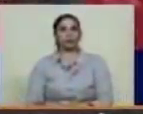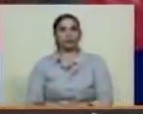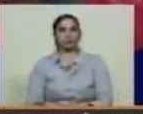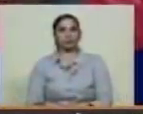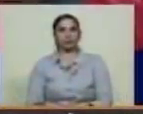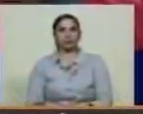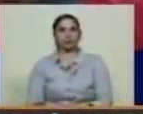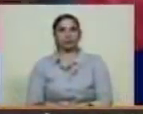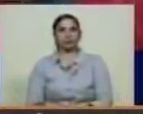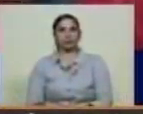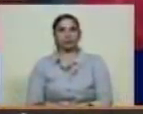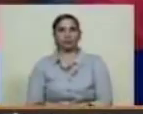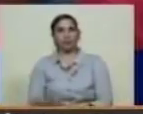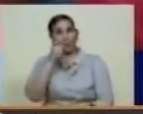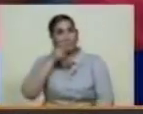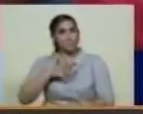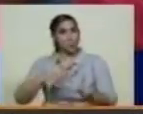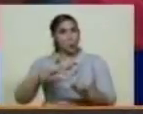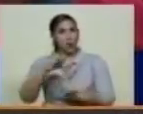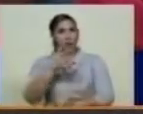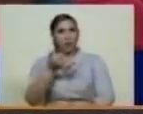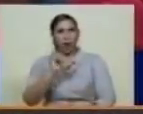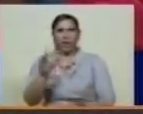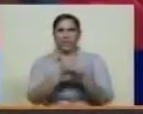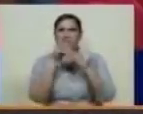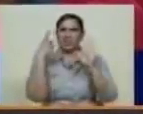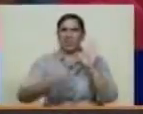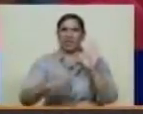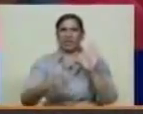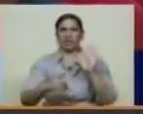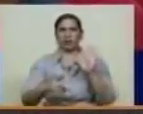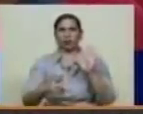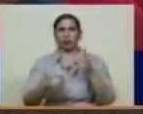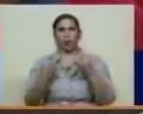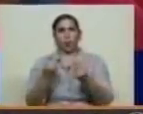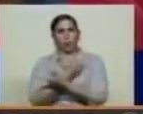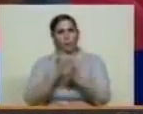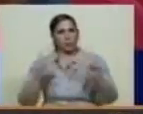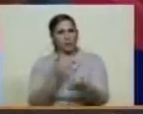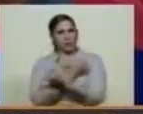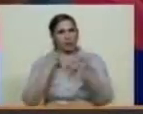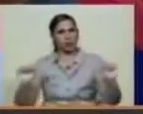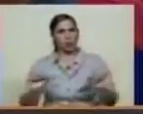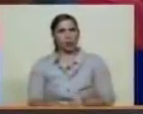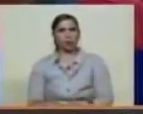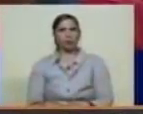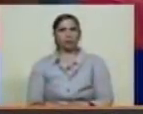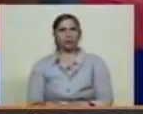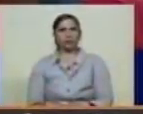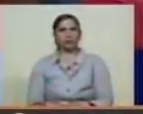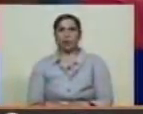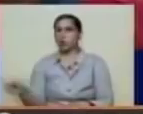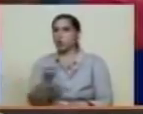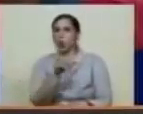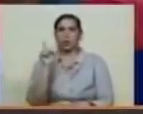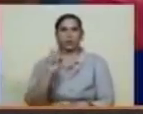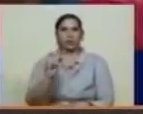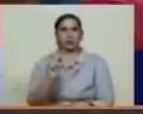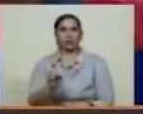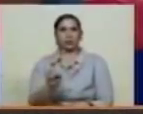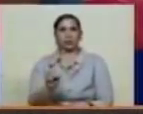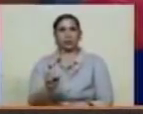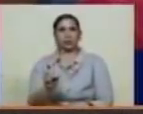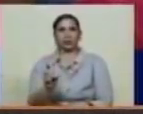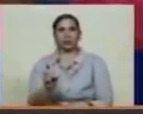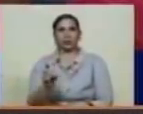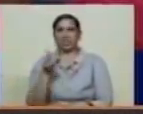Los pueblos tienen el derecho a su autodeterminación, a su soberanía. No necesitamos de aquellos